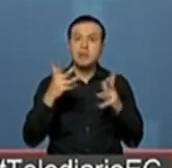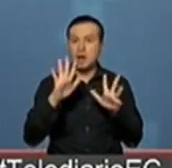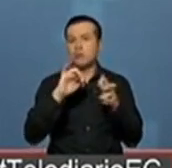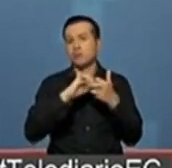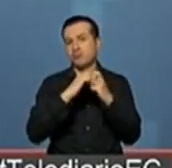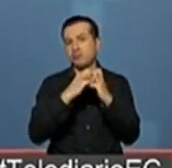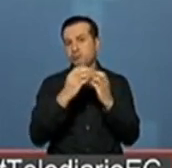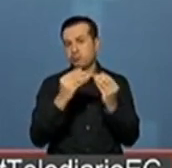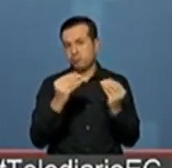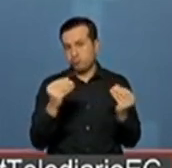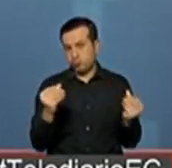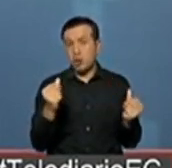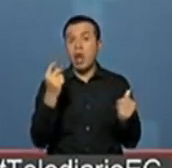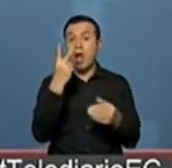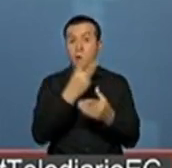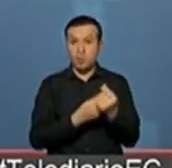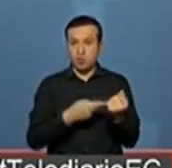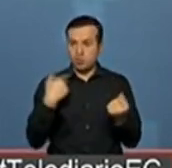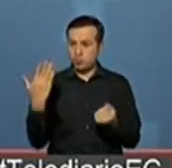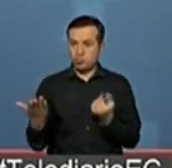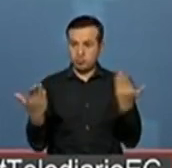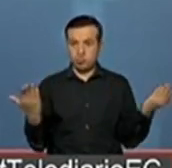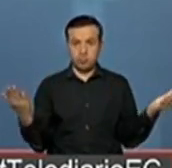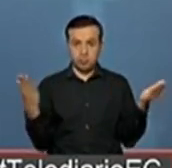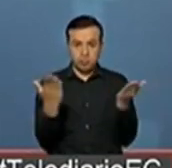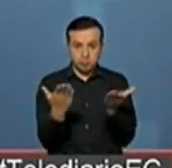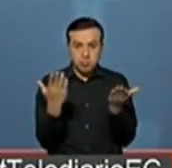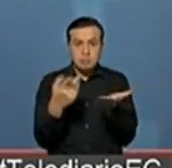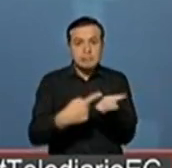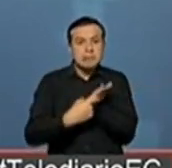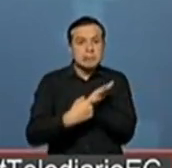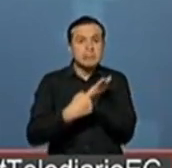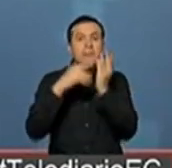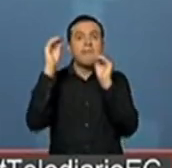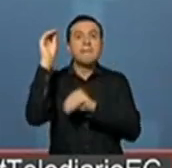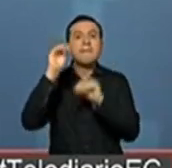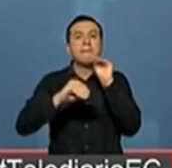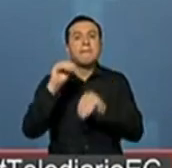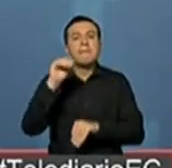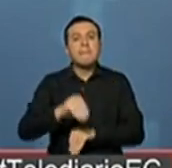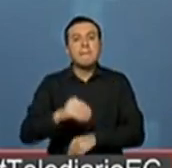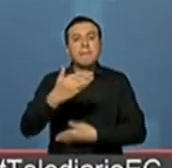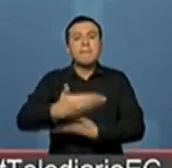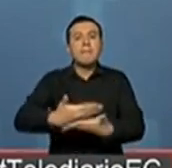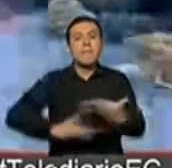trabajan o trabajarán en un documento que sustituya al decreto